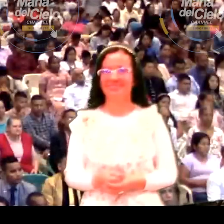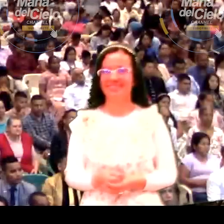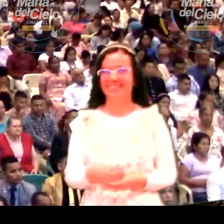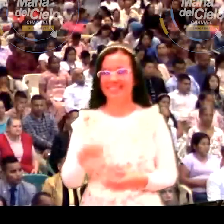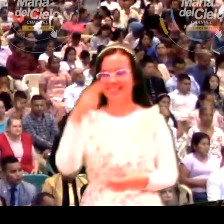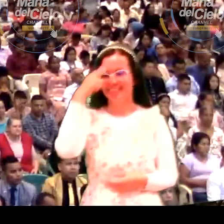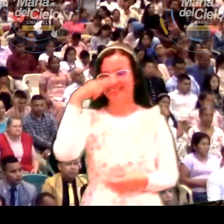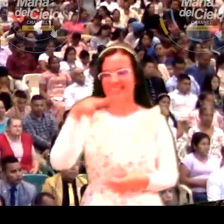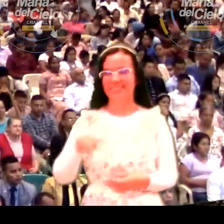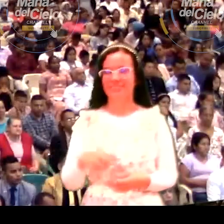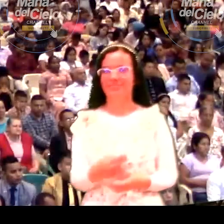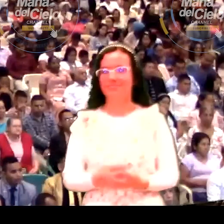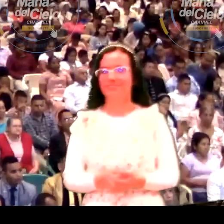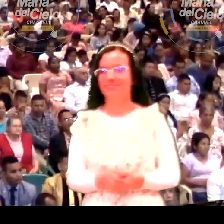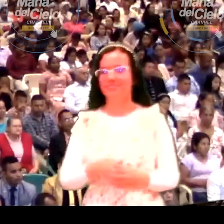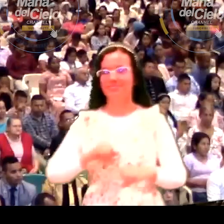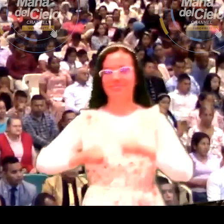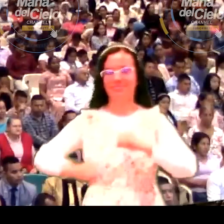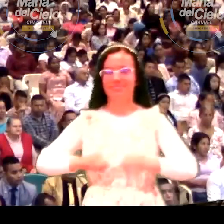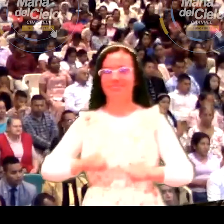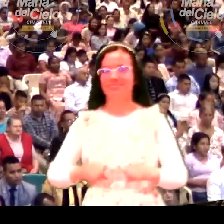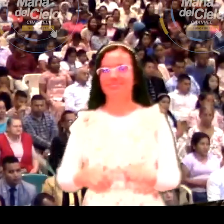de él haría descendencia,